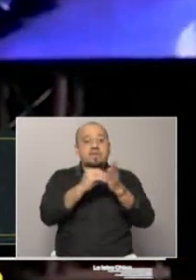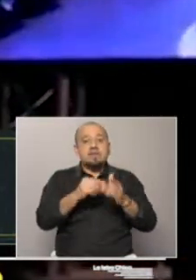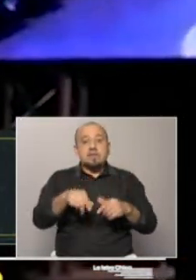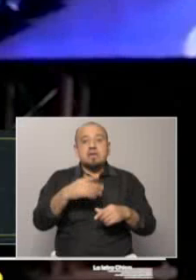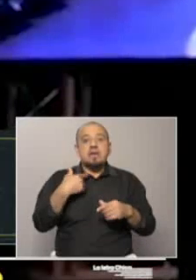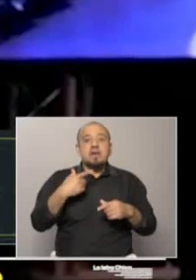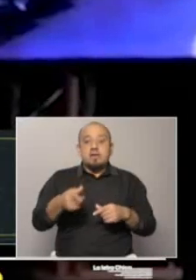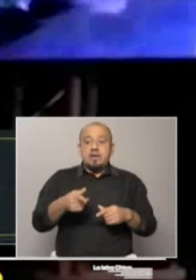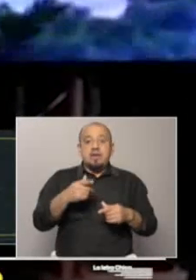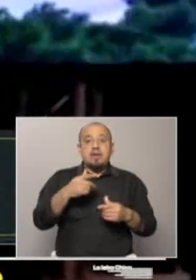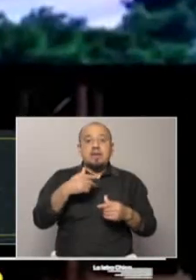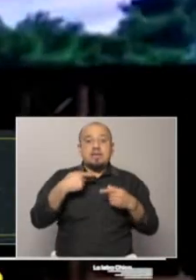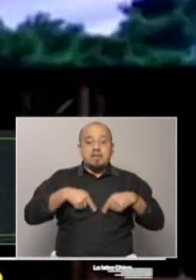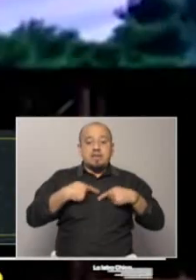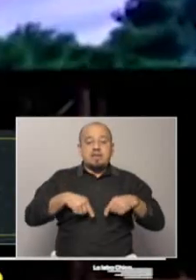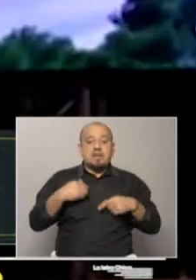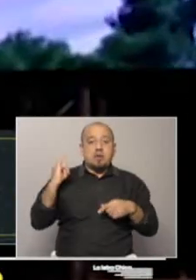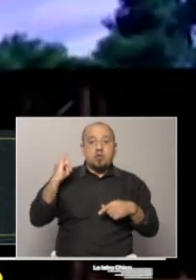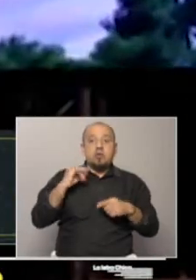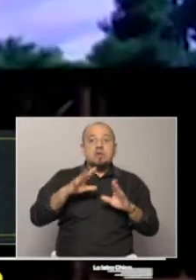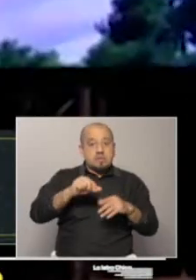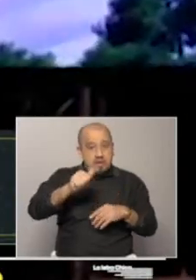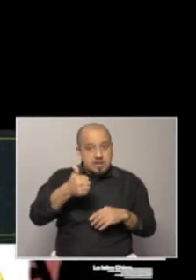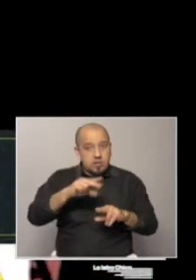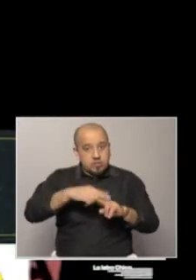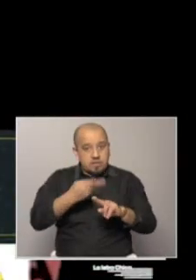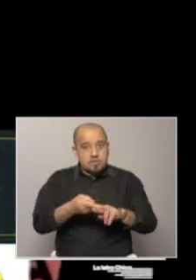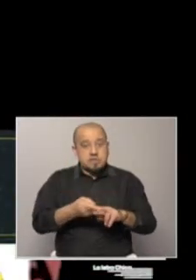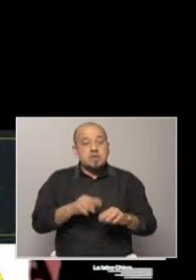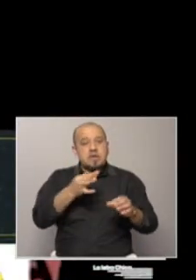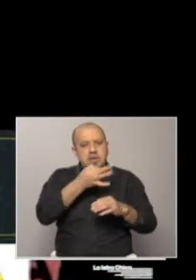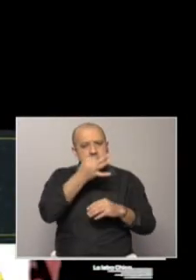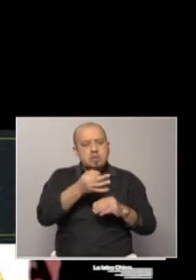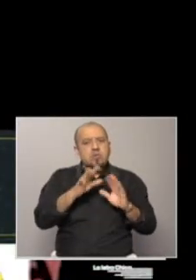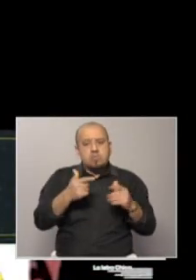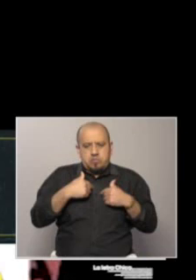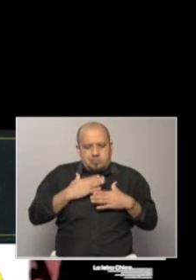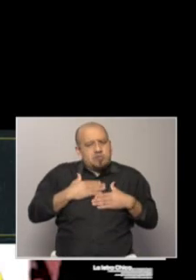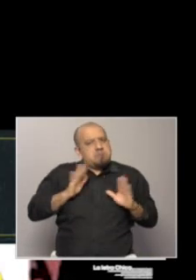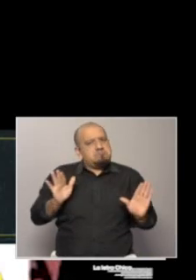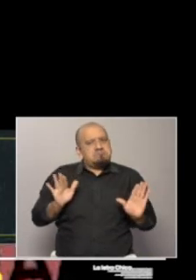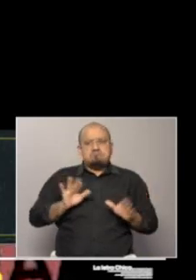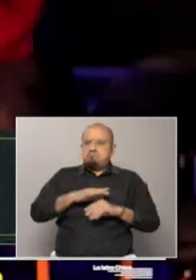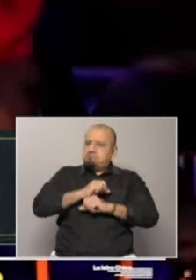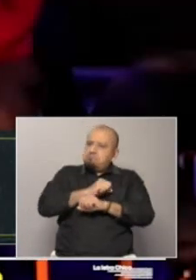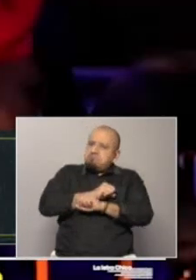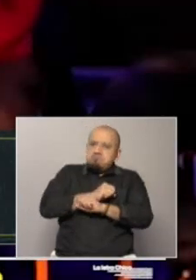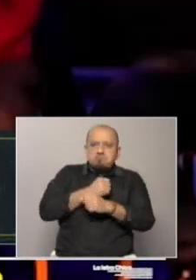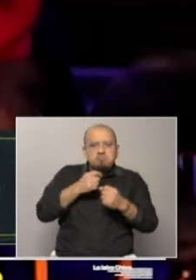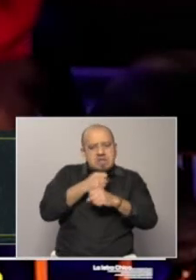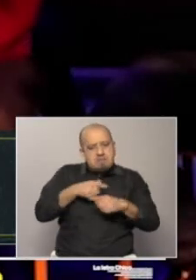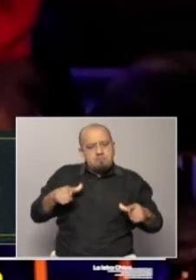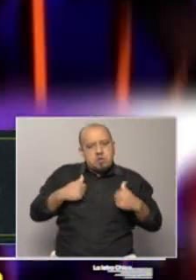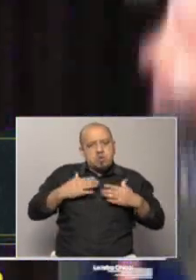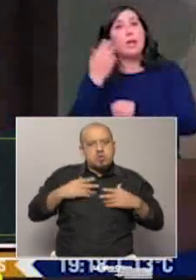Moreira gobierna el departamento de Colonia en caso de ser reelecto. Se refirió a su absolución por parte de la justicia del caso de los audios